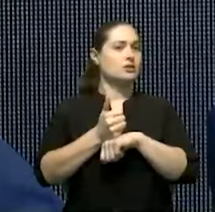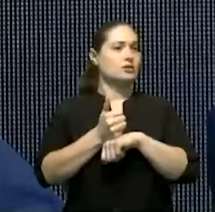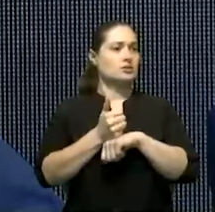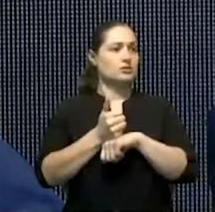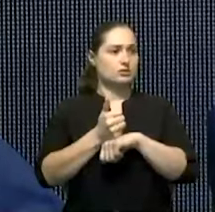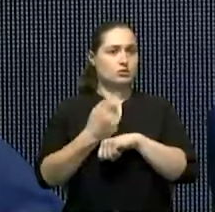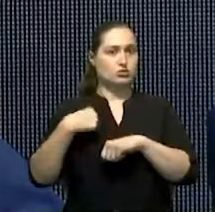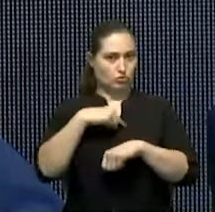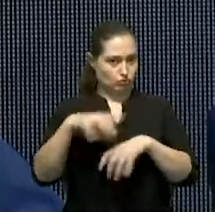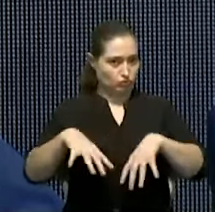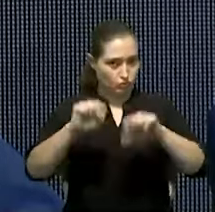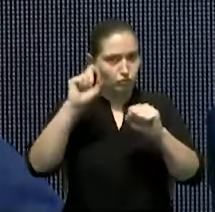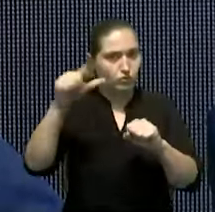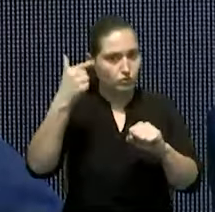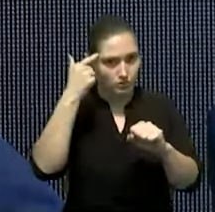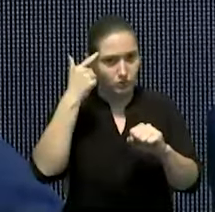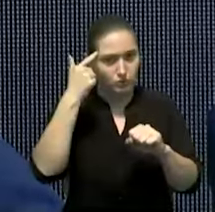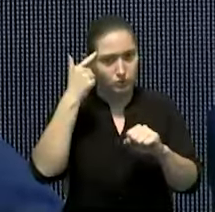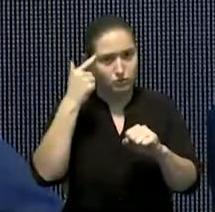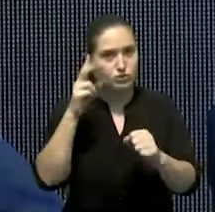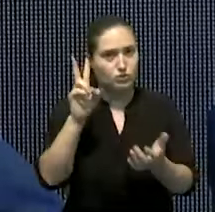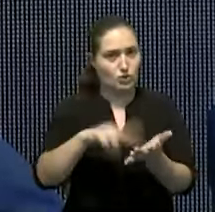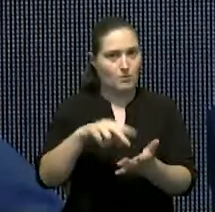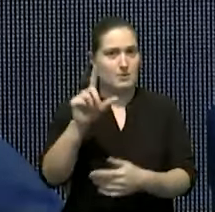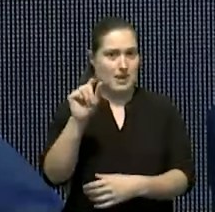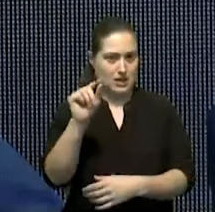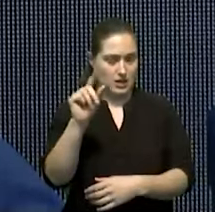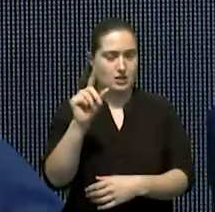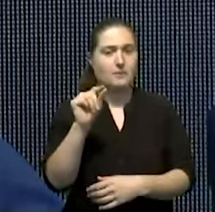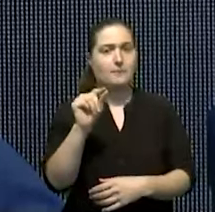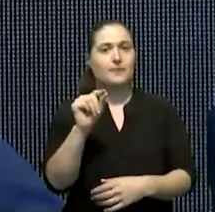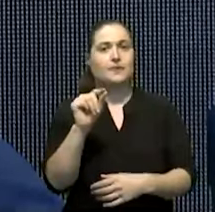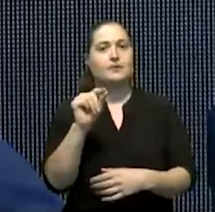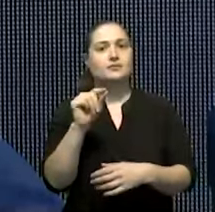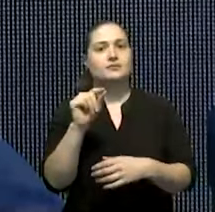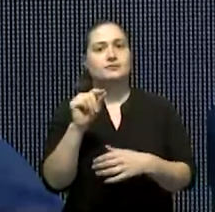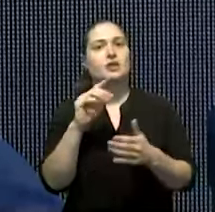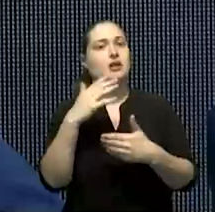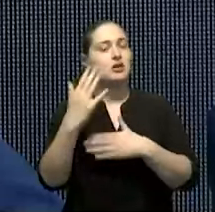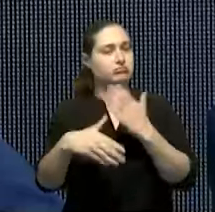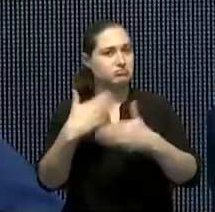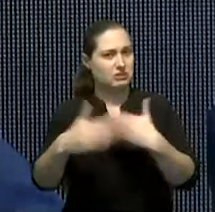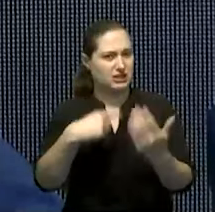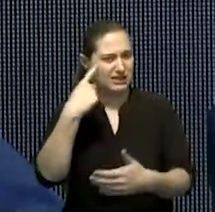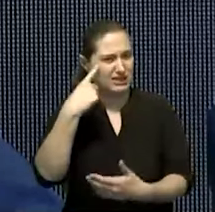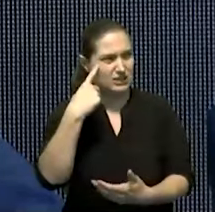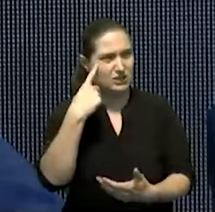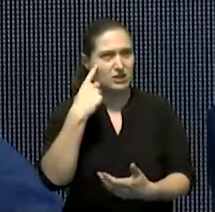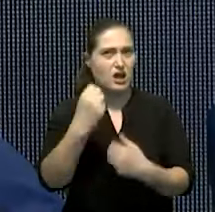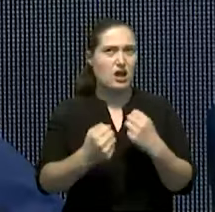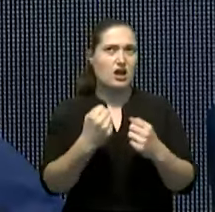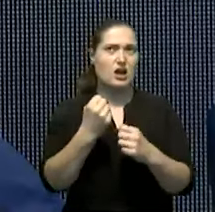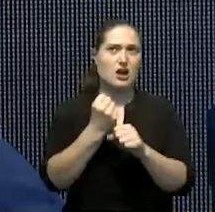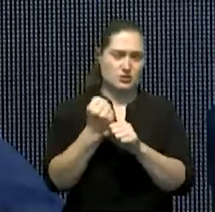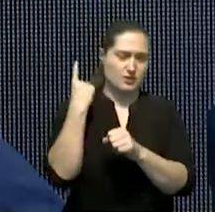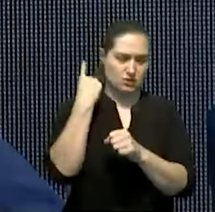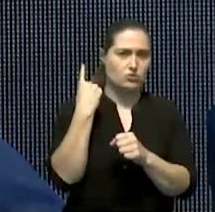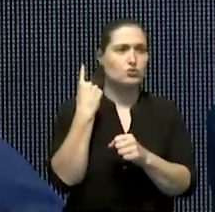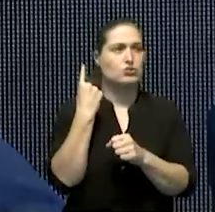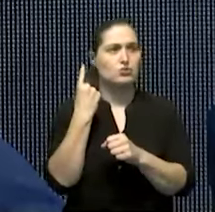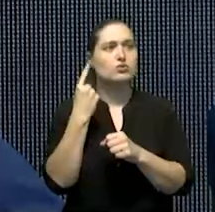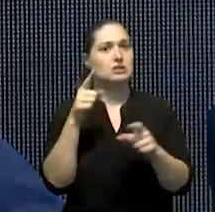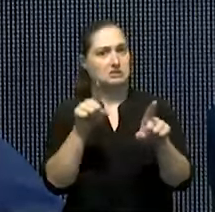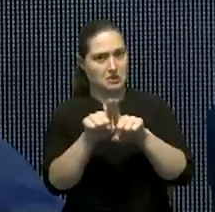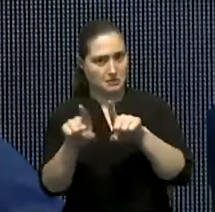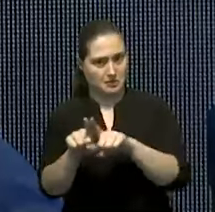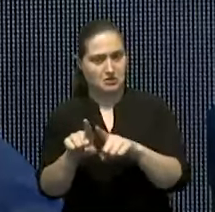asumimos el poder eh en el 2020 eh Y y después creo que el año pasado también